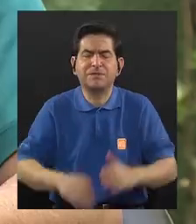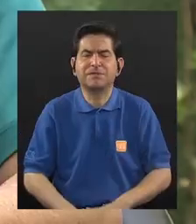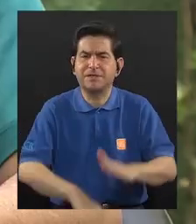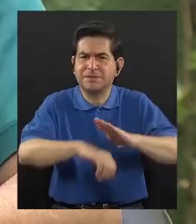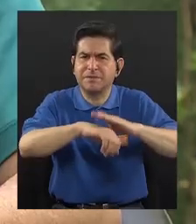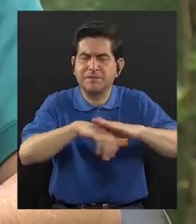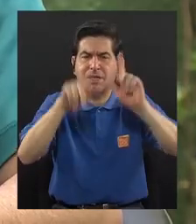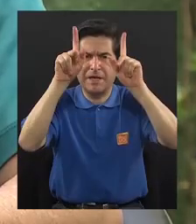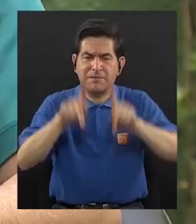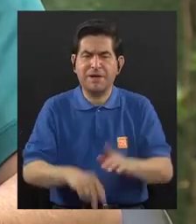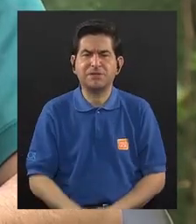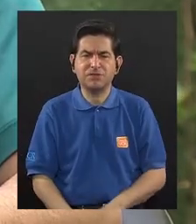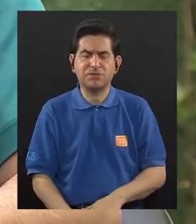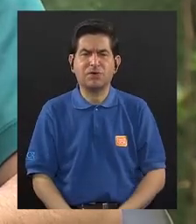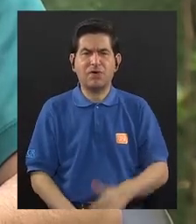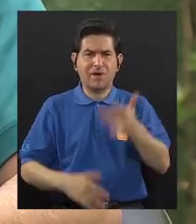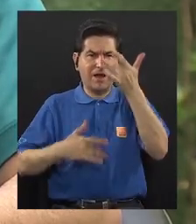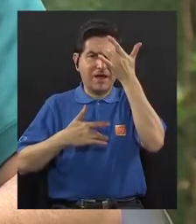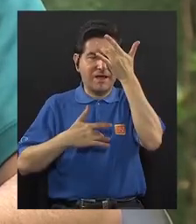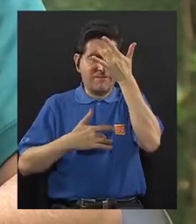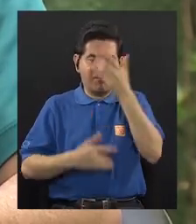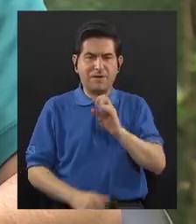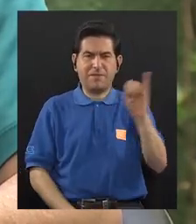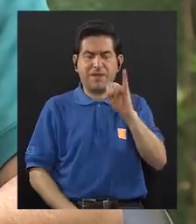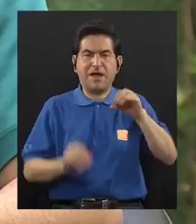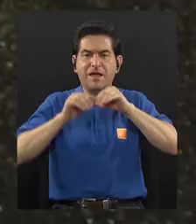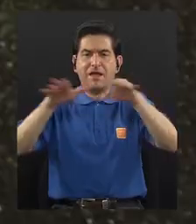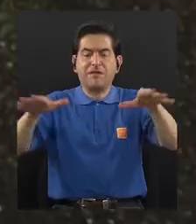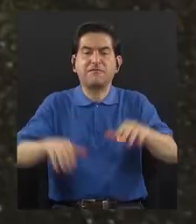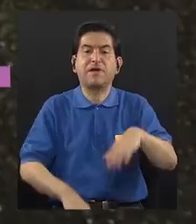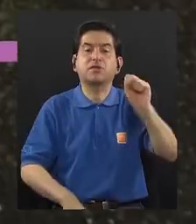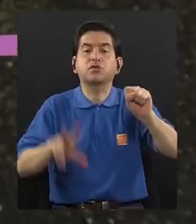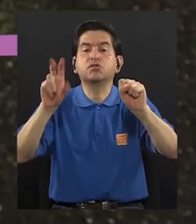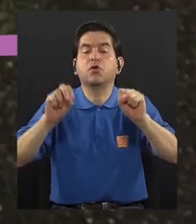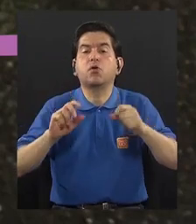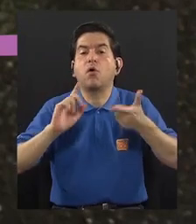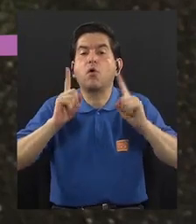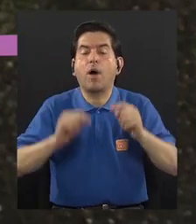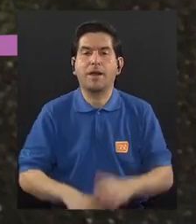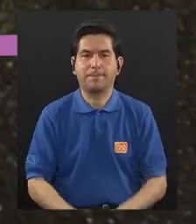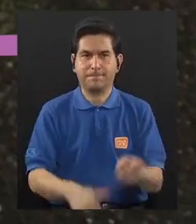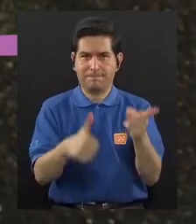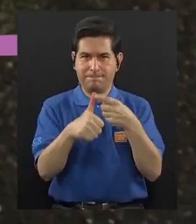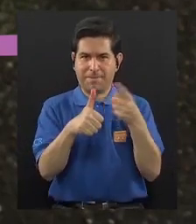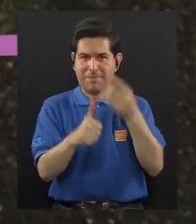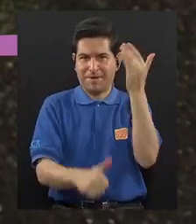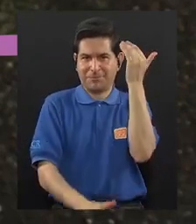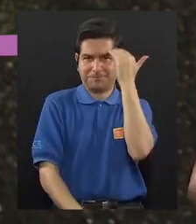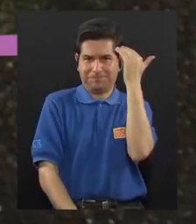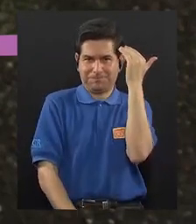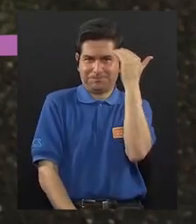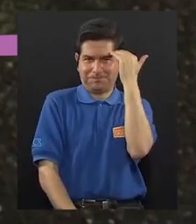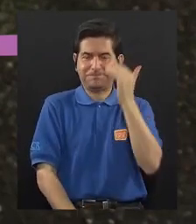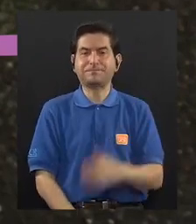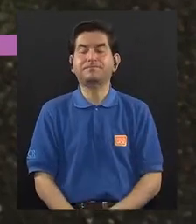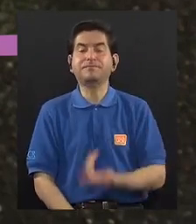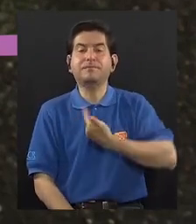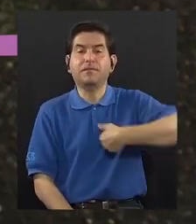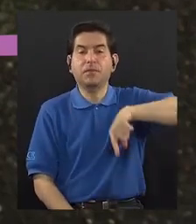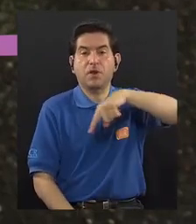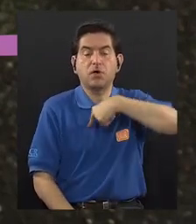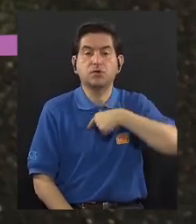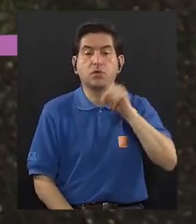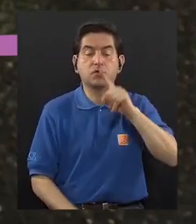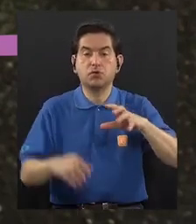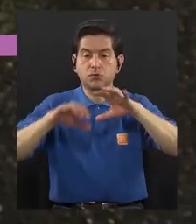persona pueda adquirir una enfermedad infectocontagiosa solo si bueno primero que todo hay que tener presente que estamos